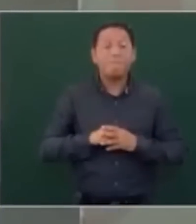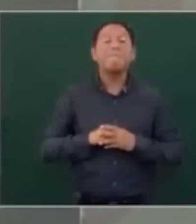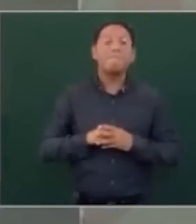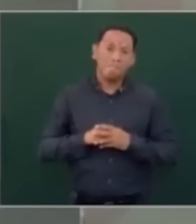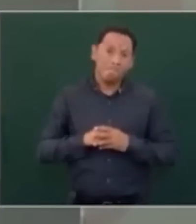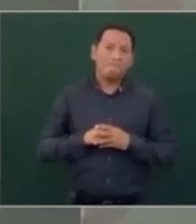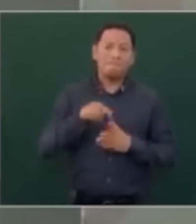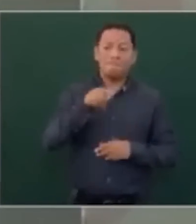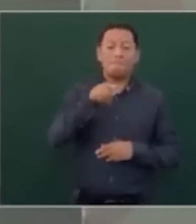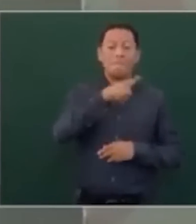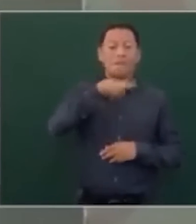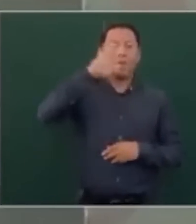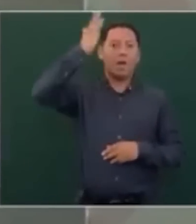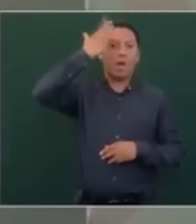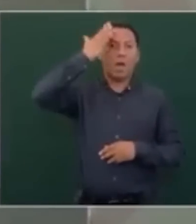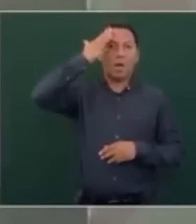los dirigentes del PAN